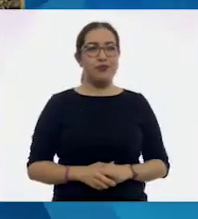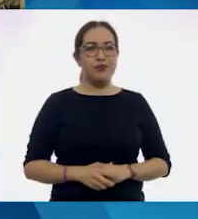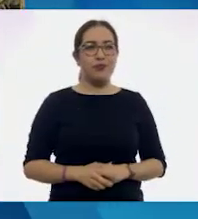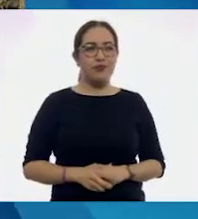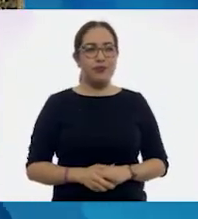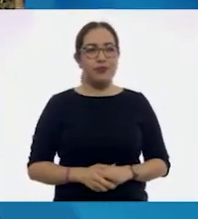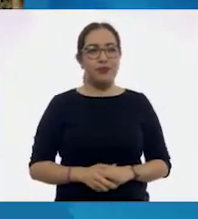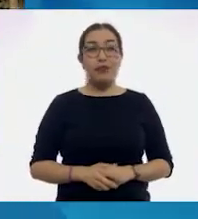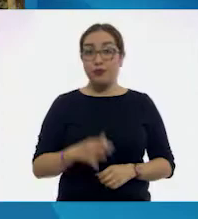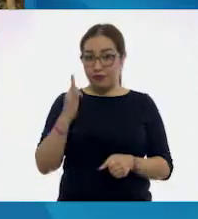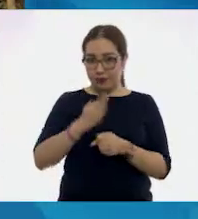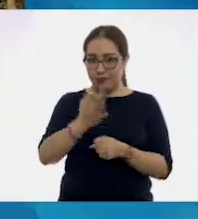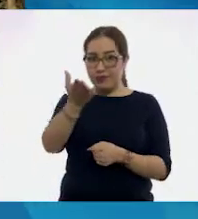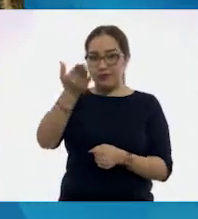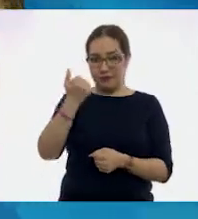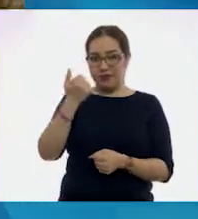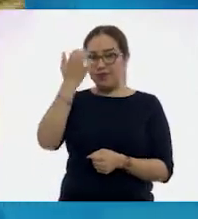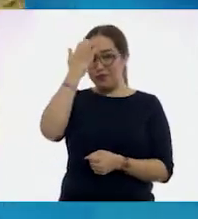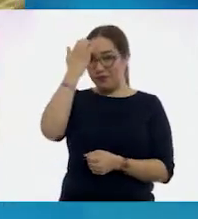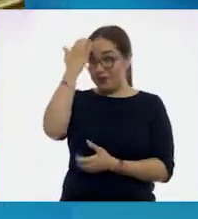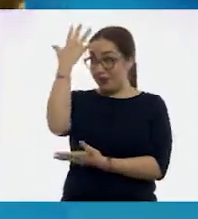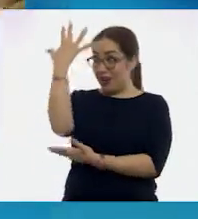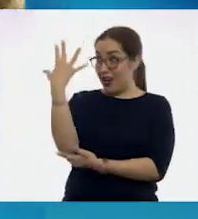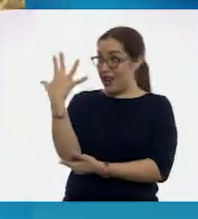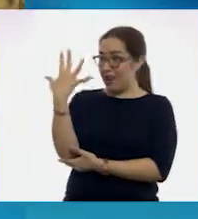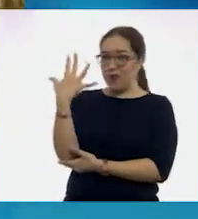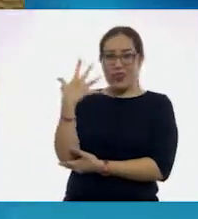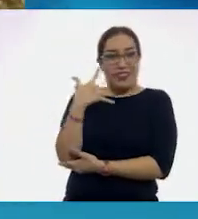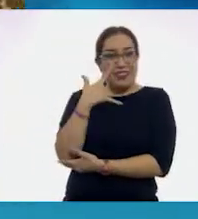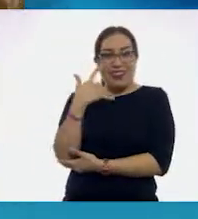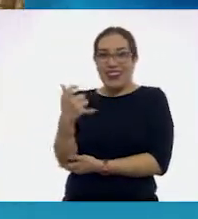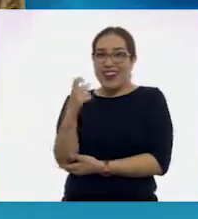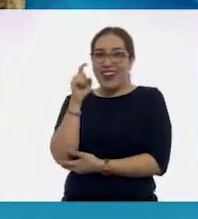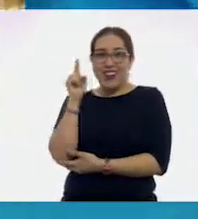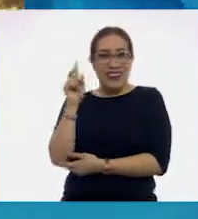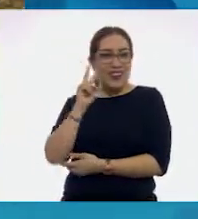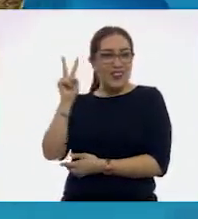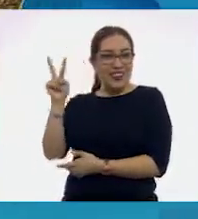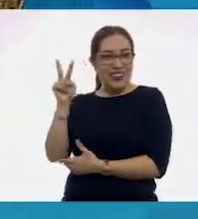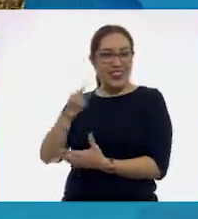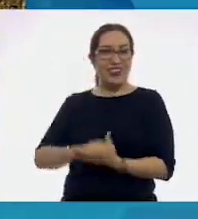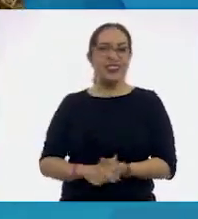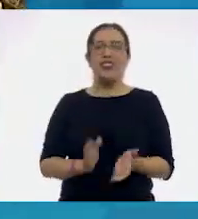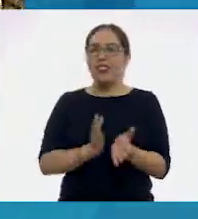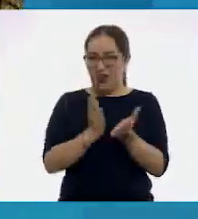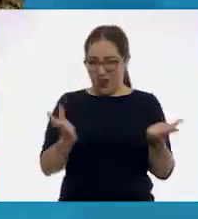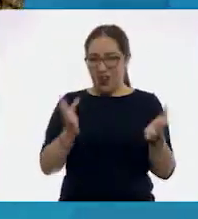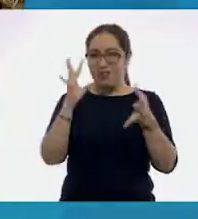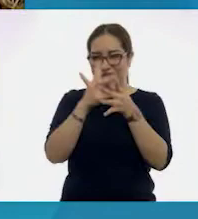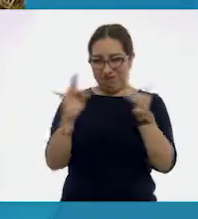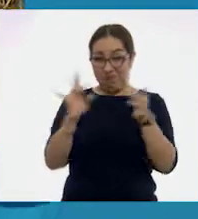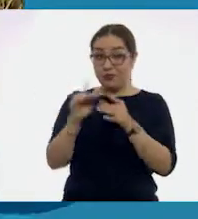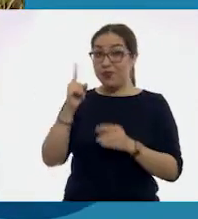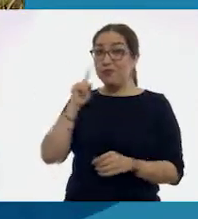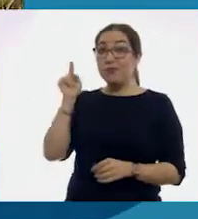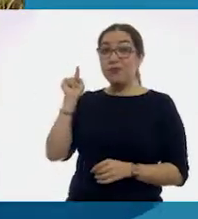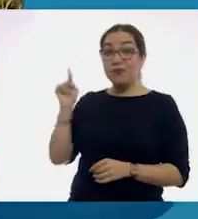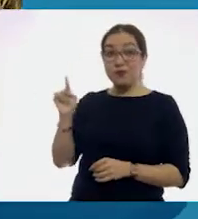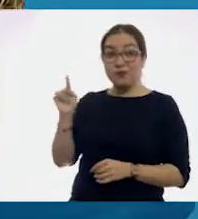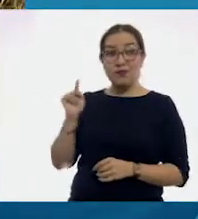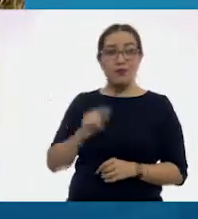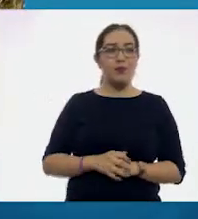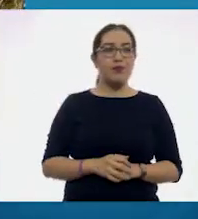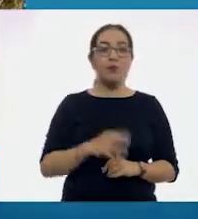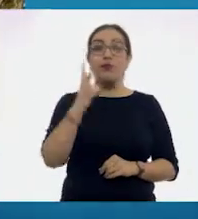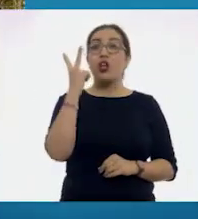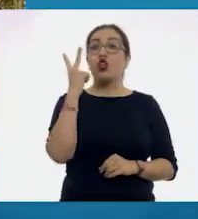Te voy a llevar a un árbol muy extraño que viene del aire. Ahora te digo por qué. Aquí tenemos